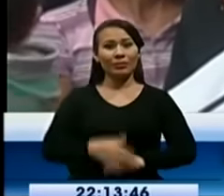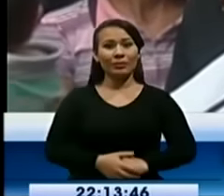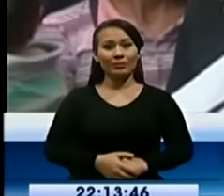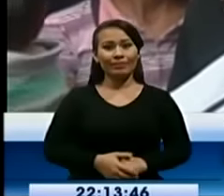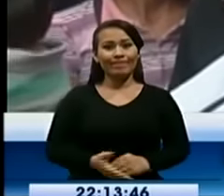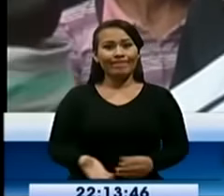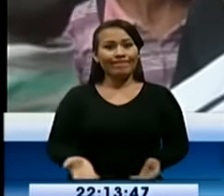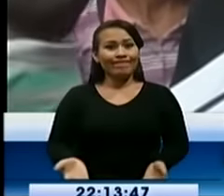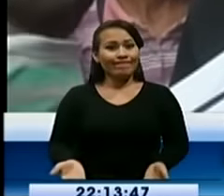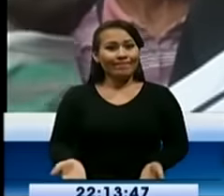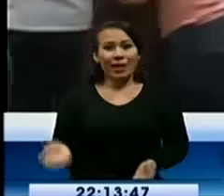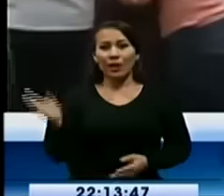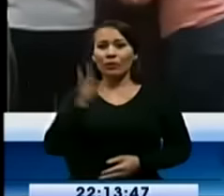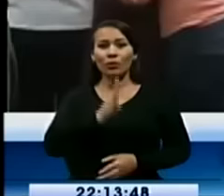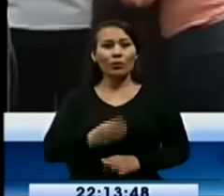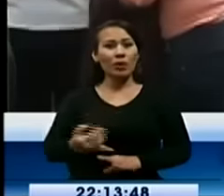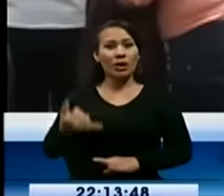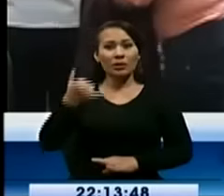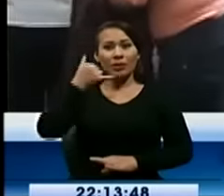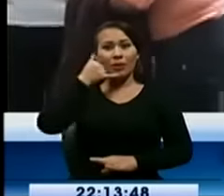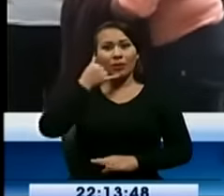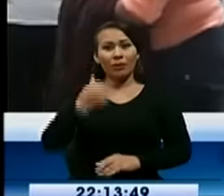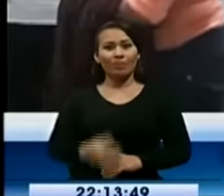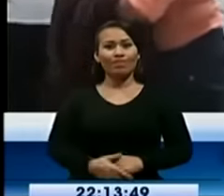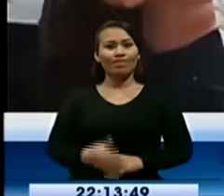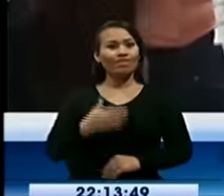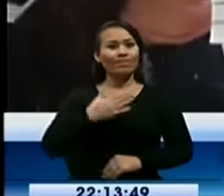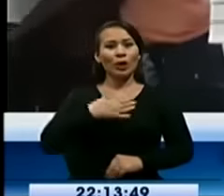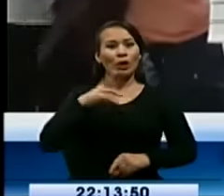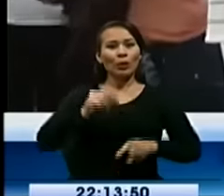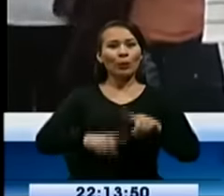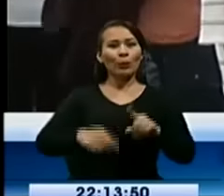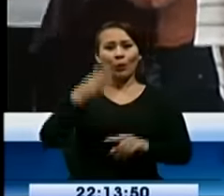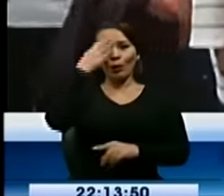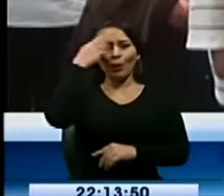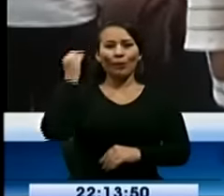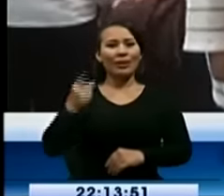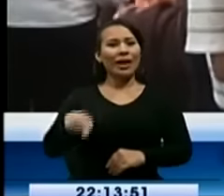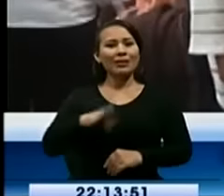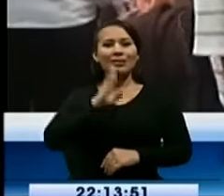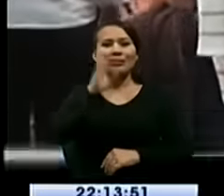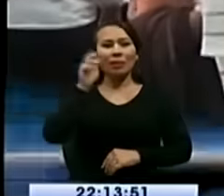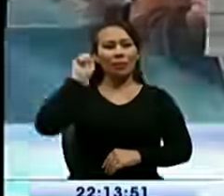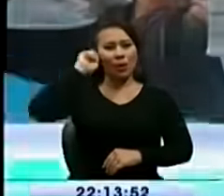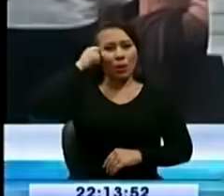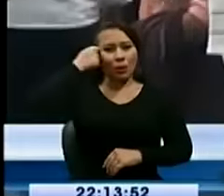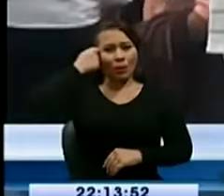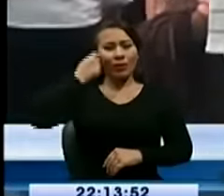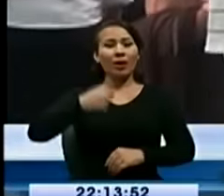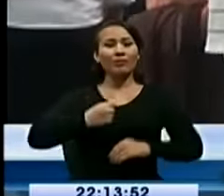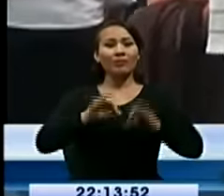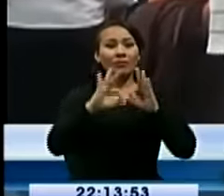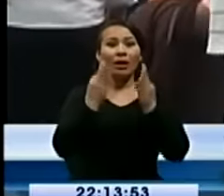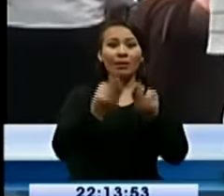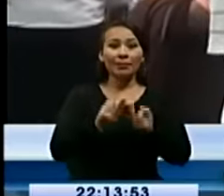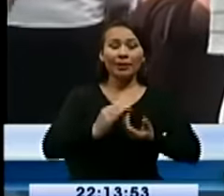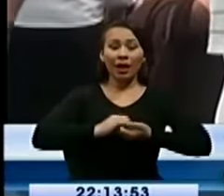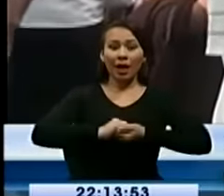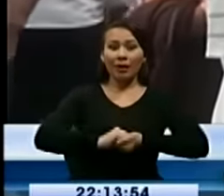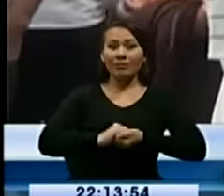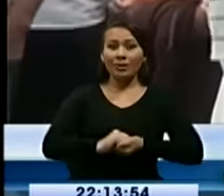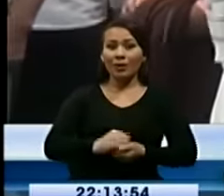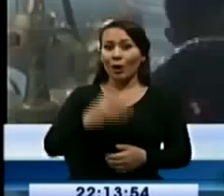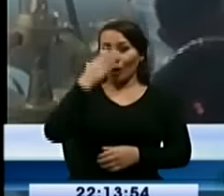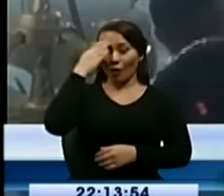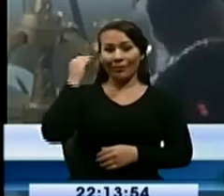que va a llamarle más tarde. Él no está muerto. Él morirá cuando los familiares y amigos lo dejemos de